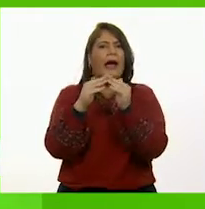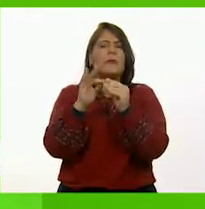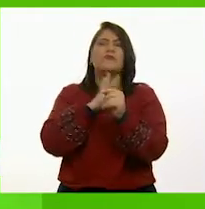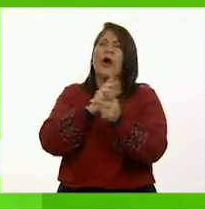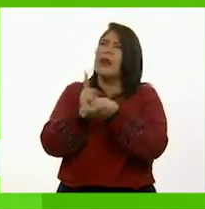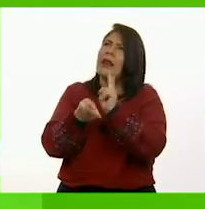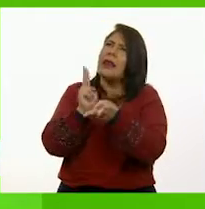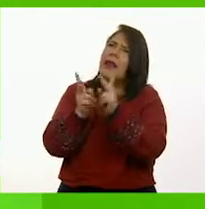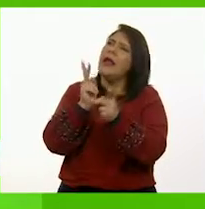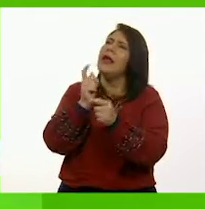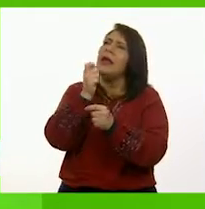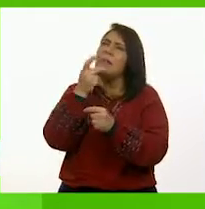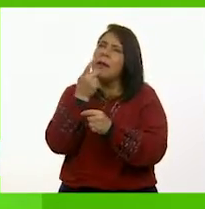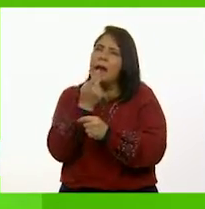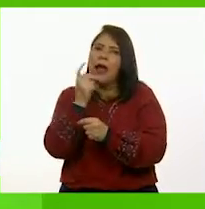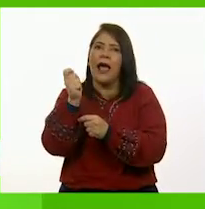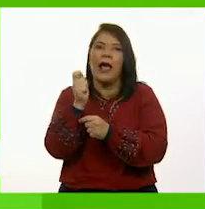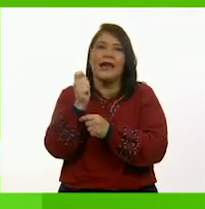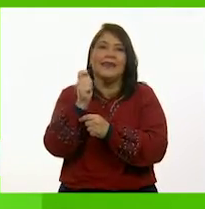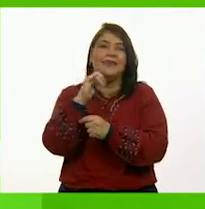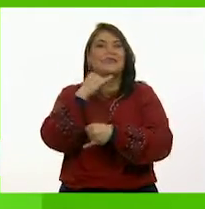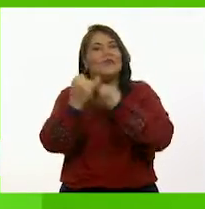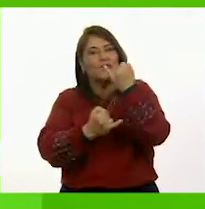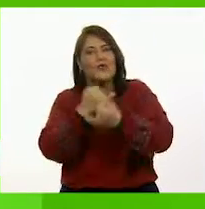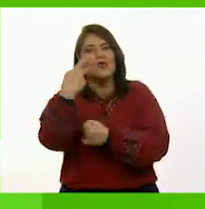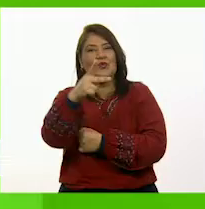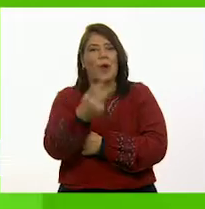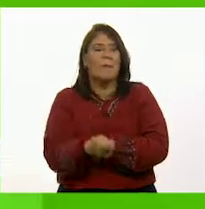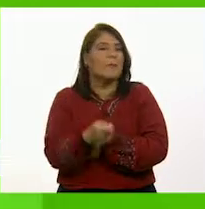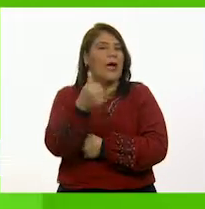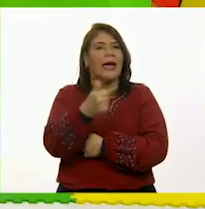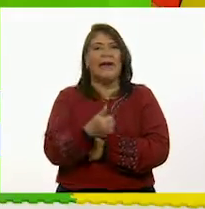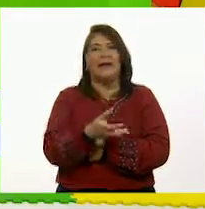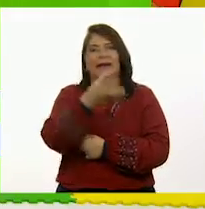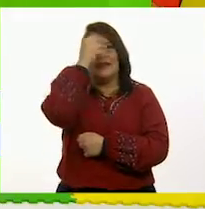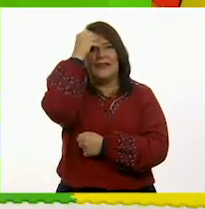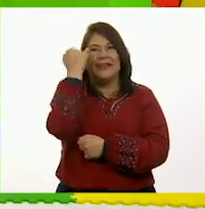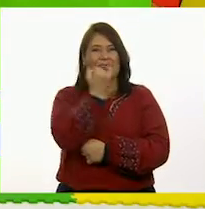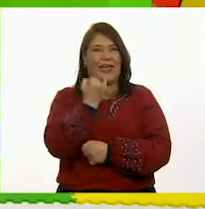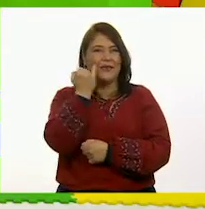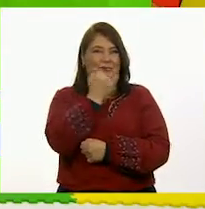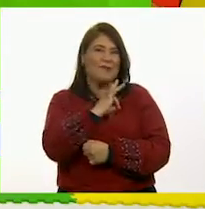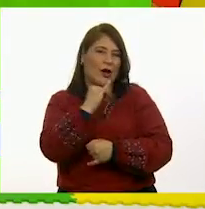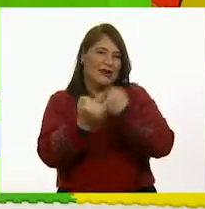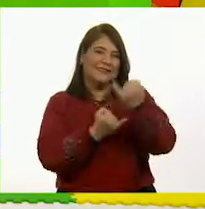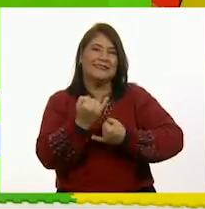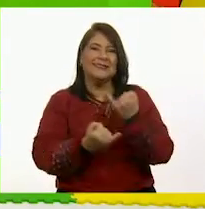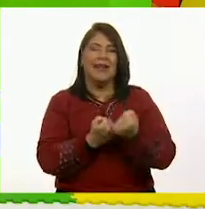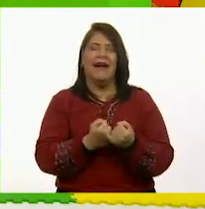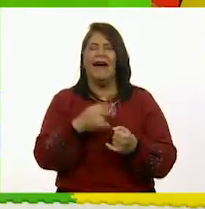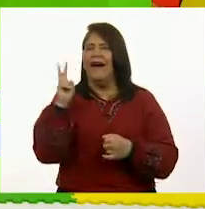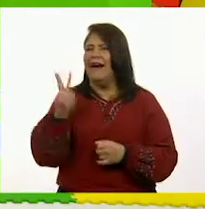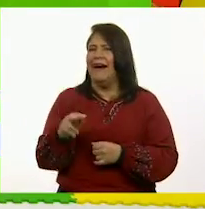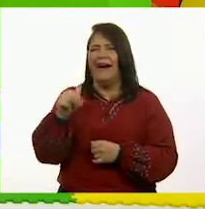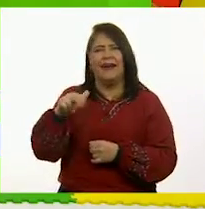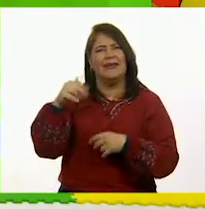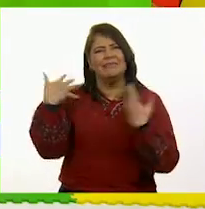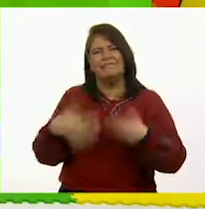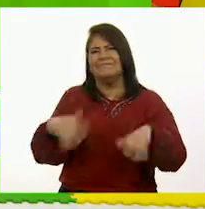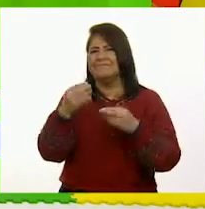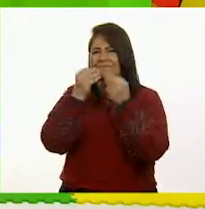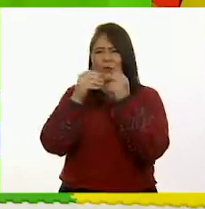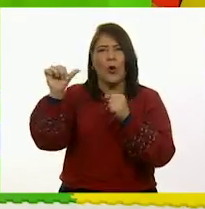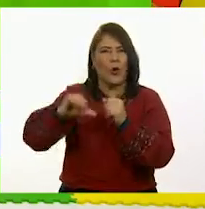y platicas y juegas con tu familia en tu lengua materna? ¡Ay, Ana! Estuvo muy buena esta